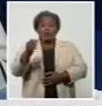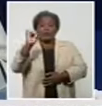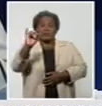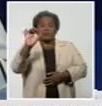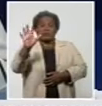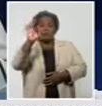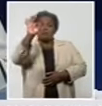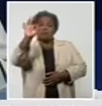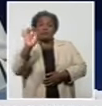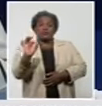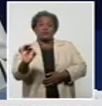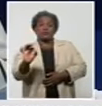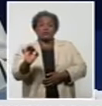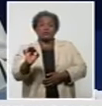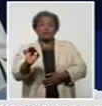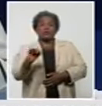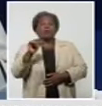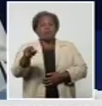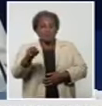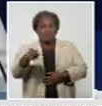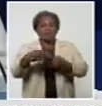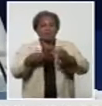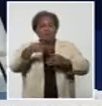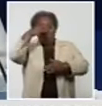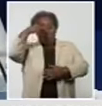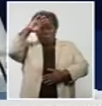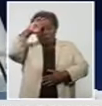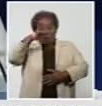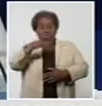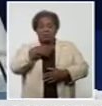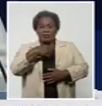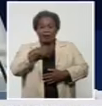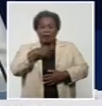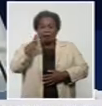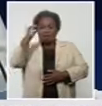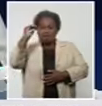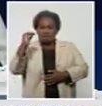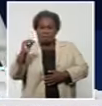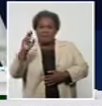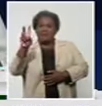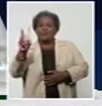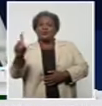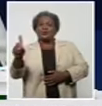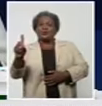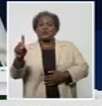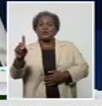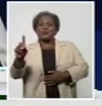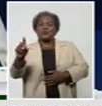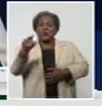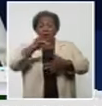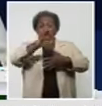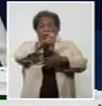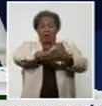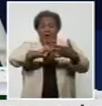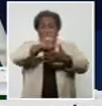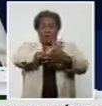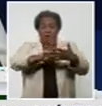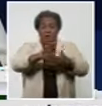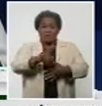3,65%, pues hace que Cuba se mantenga en la posición número 21 en la región y en la